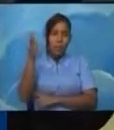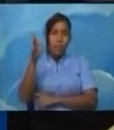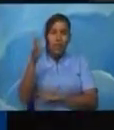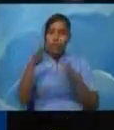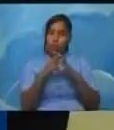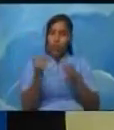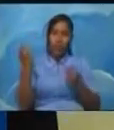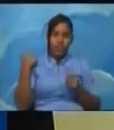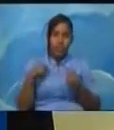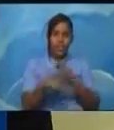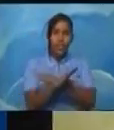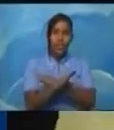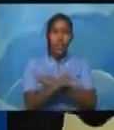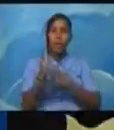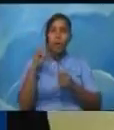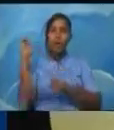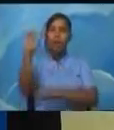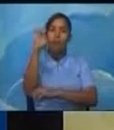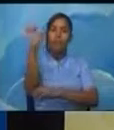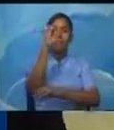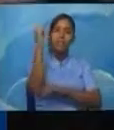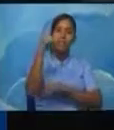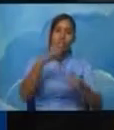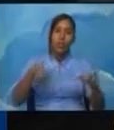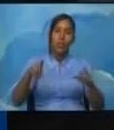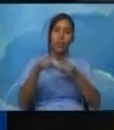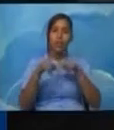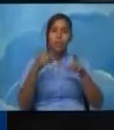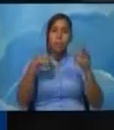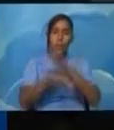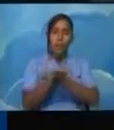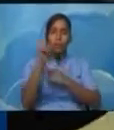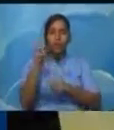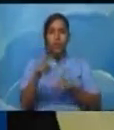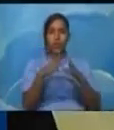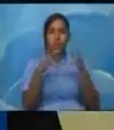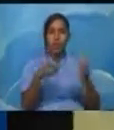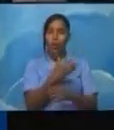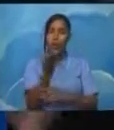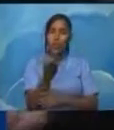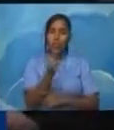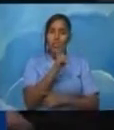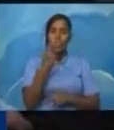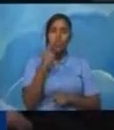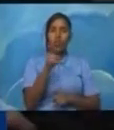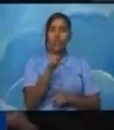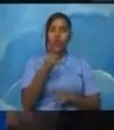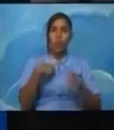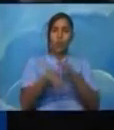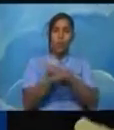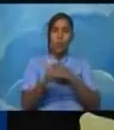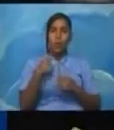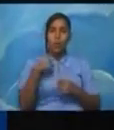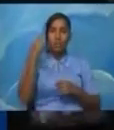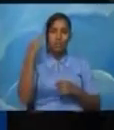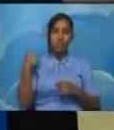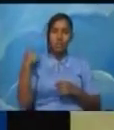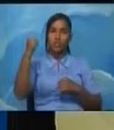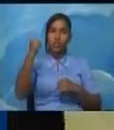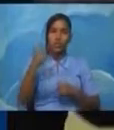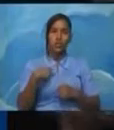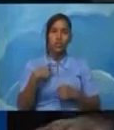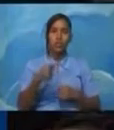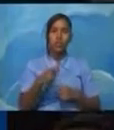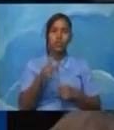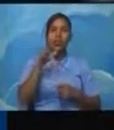que ir a la campaña. Vamos a evangelizar el barrio, todos vamos a evangelizar el barrio. No, usted dice, no, yo no voy a evangelizar ese barrio